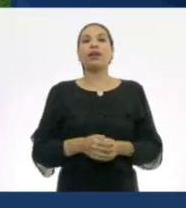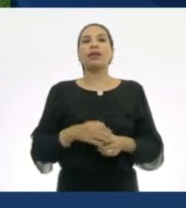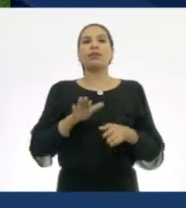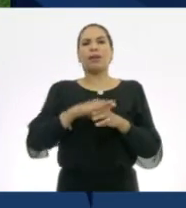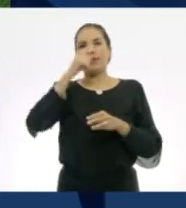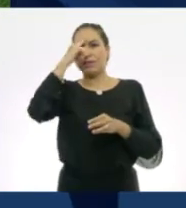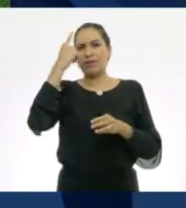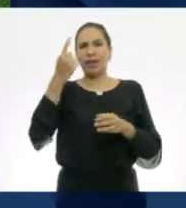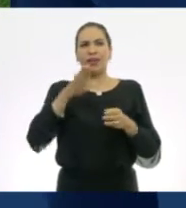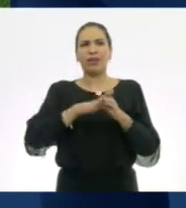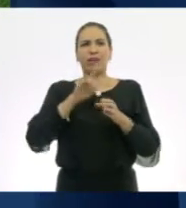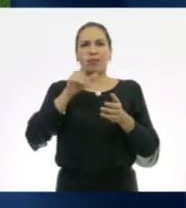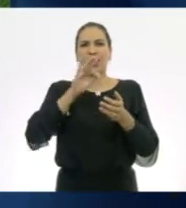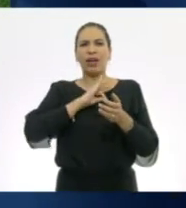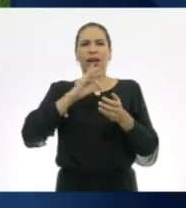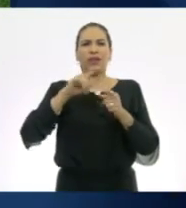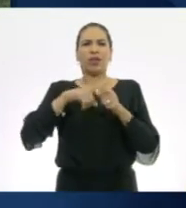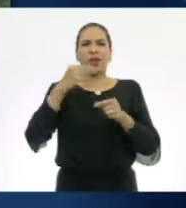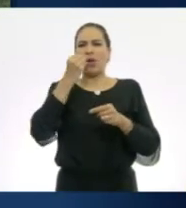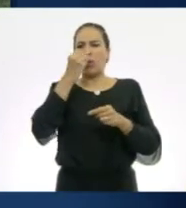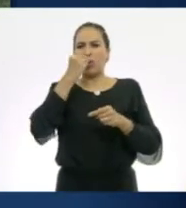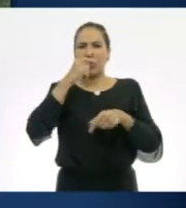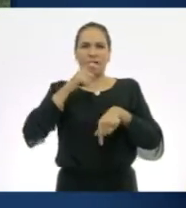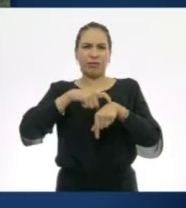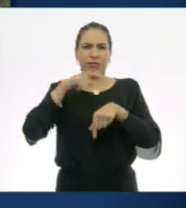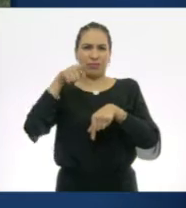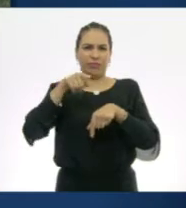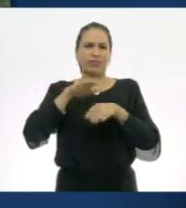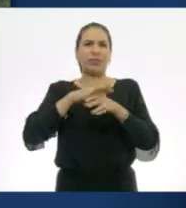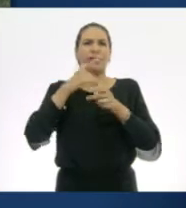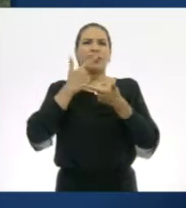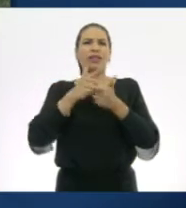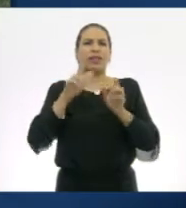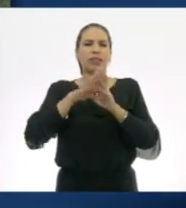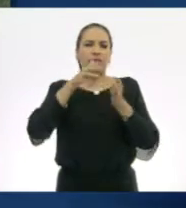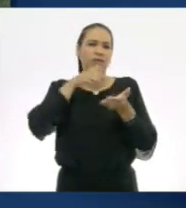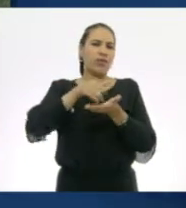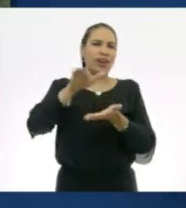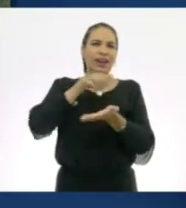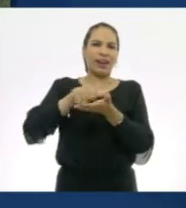con facilidad de sus zonas de alimentación a cualquier intruso.